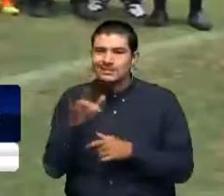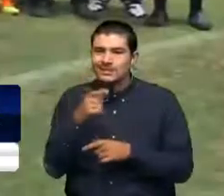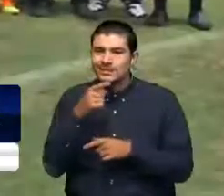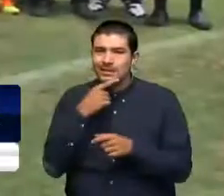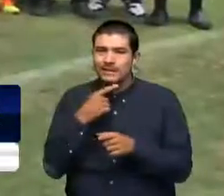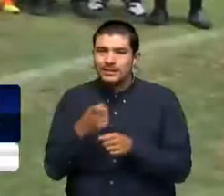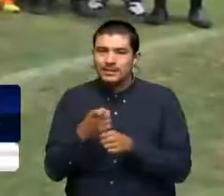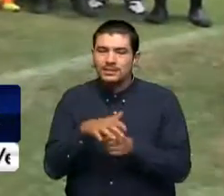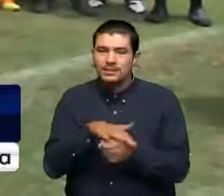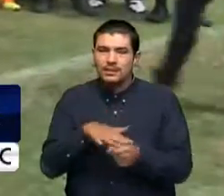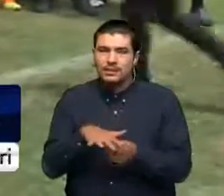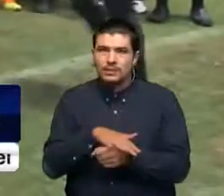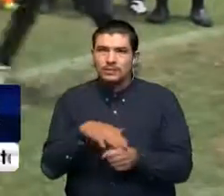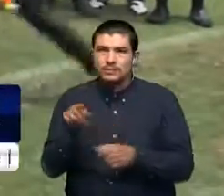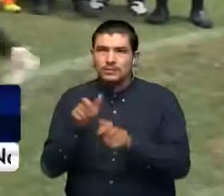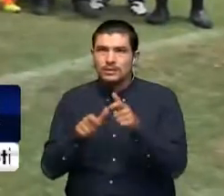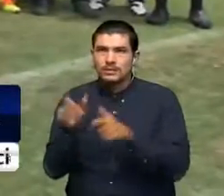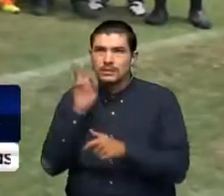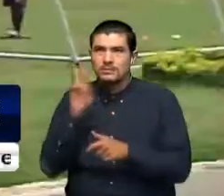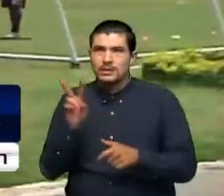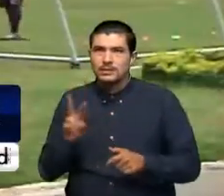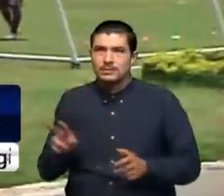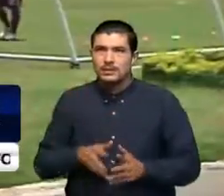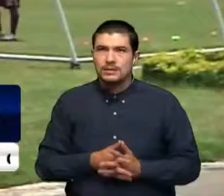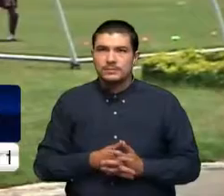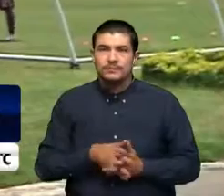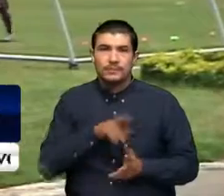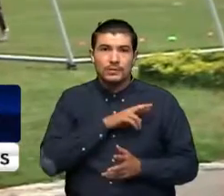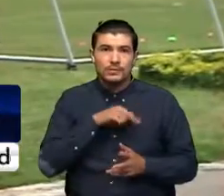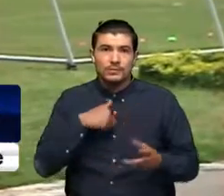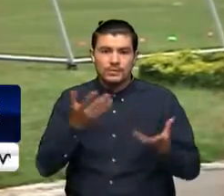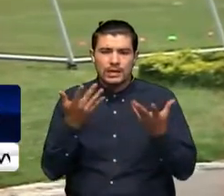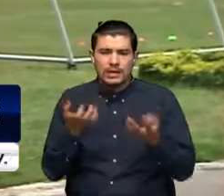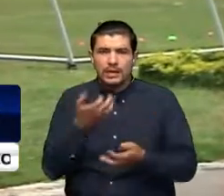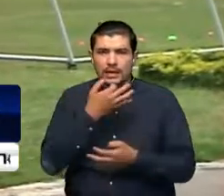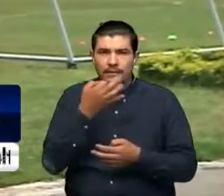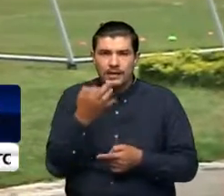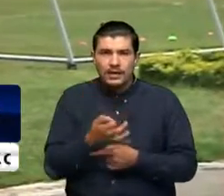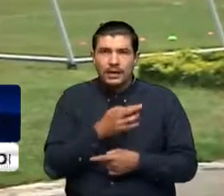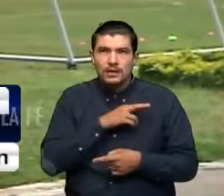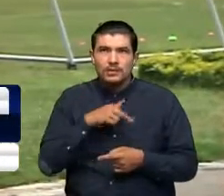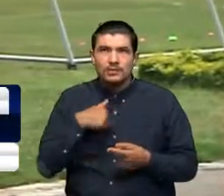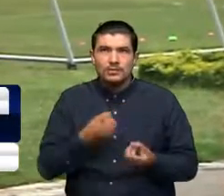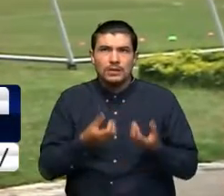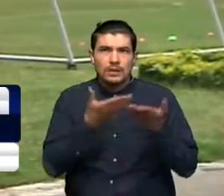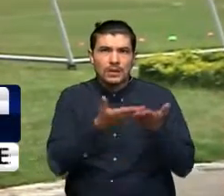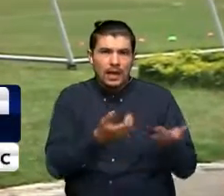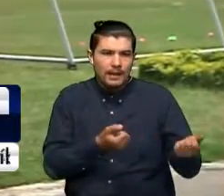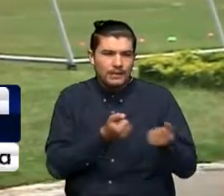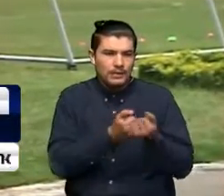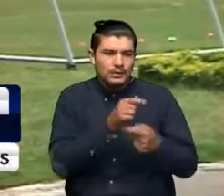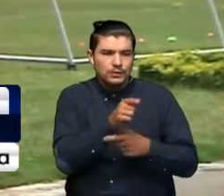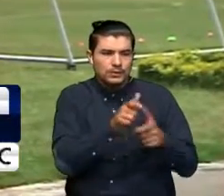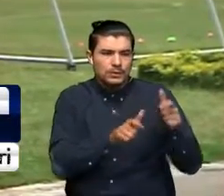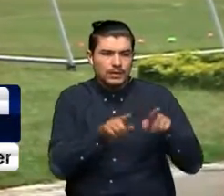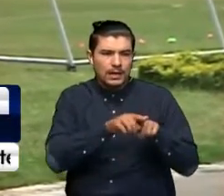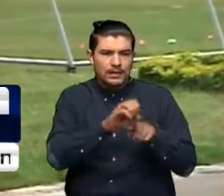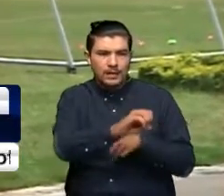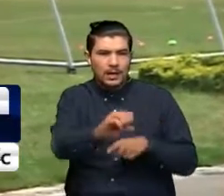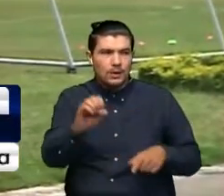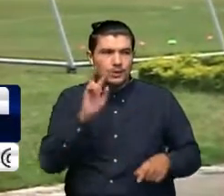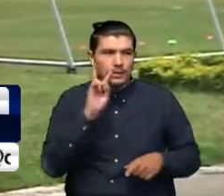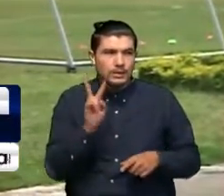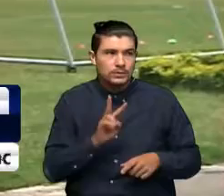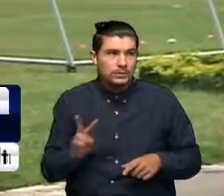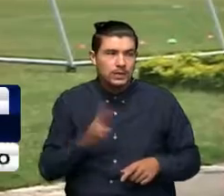de la hermana república bolivariana de venezuela hemos querido ir a ayudar a los hermanos venezolanos hemos querido vivir